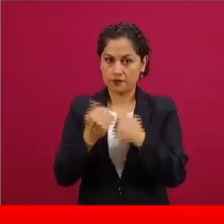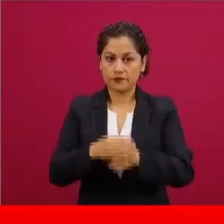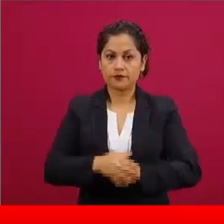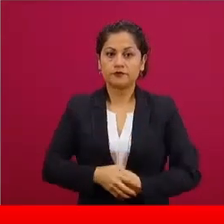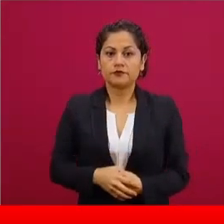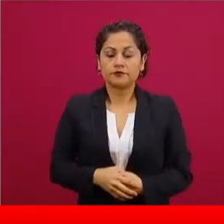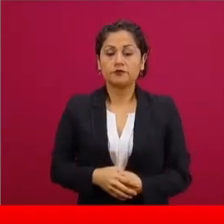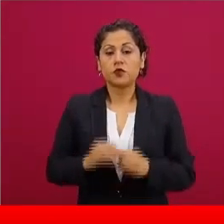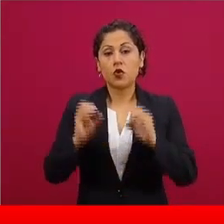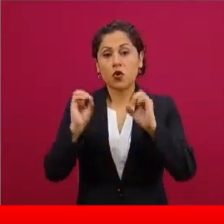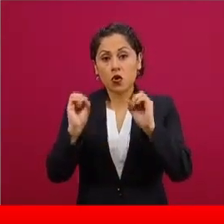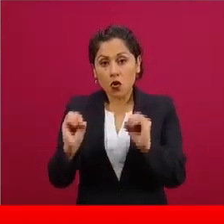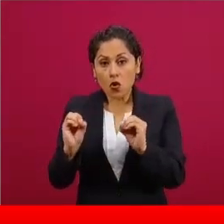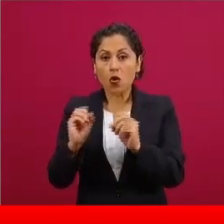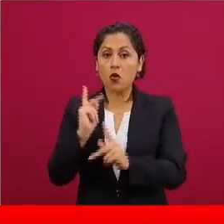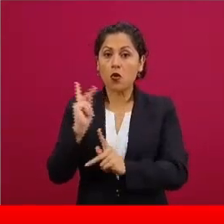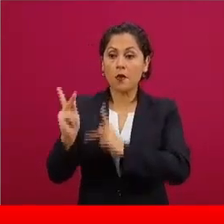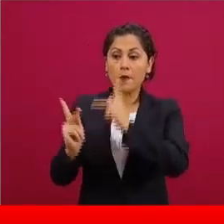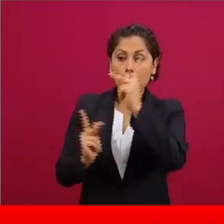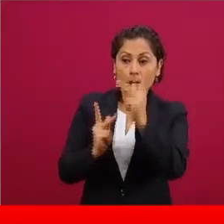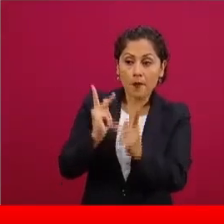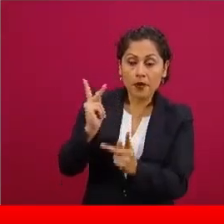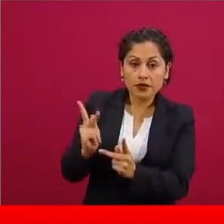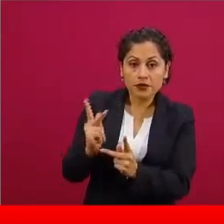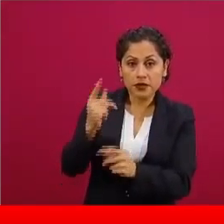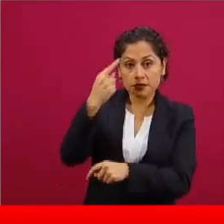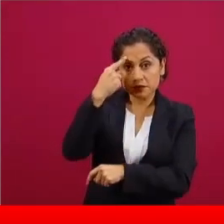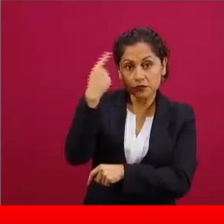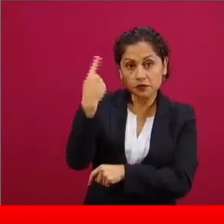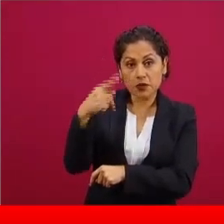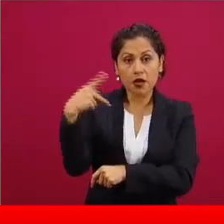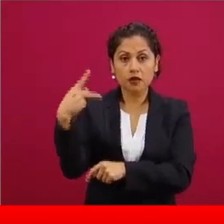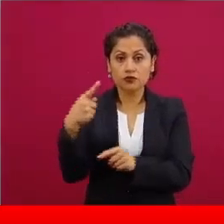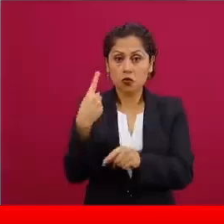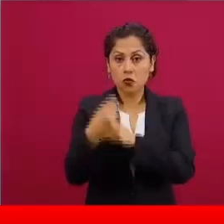prestación de fin de año